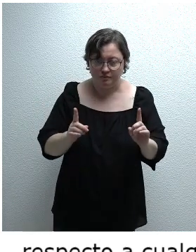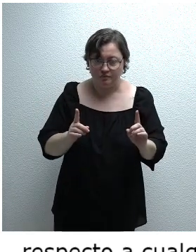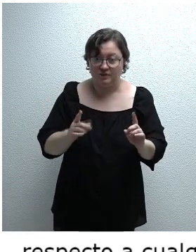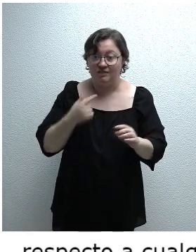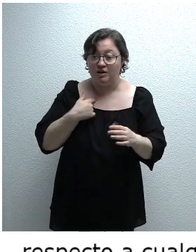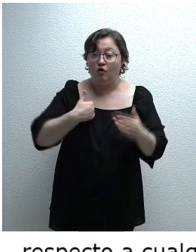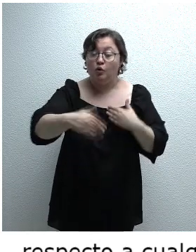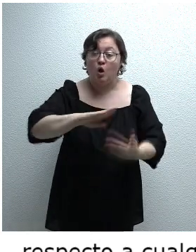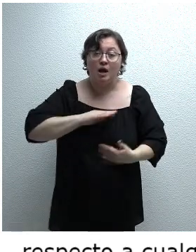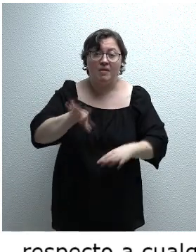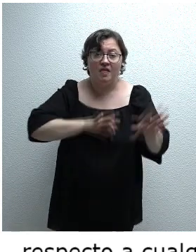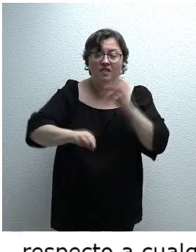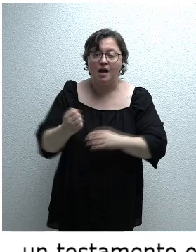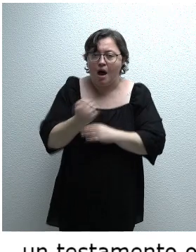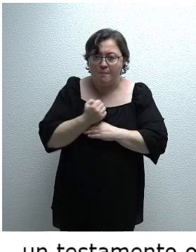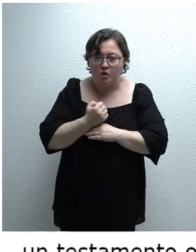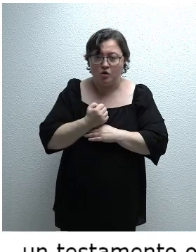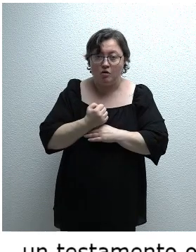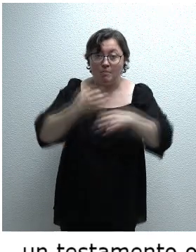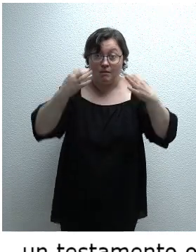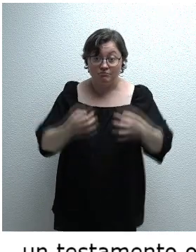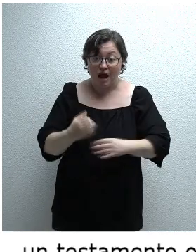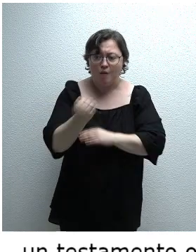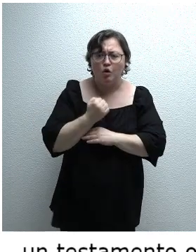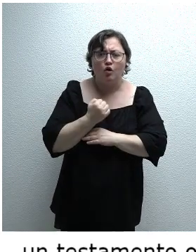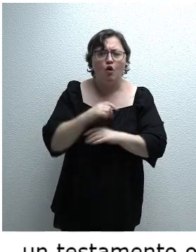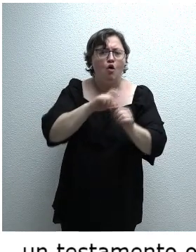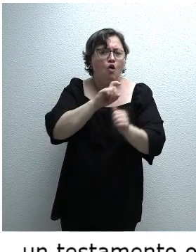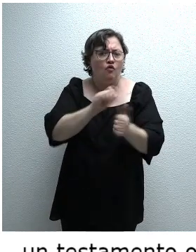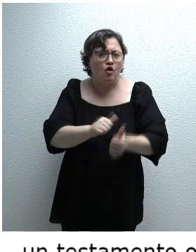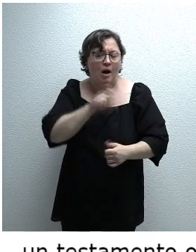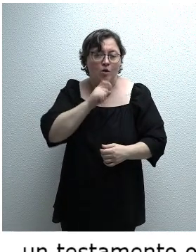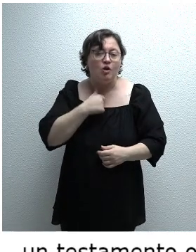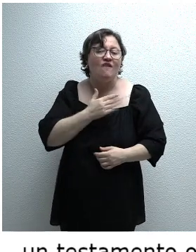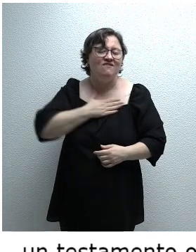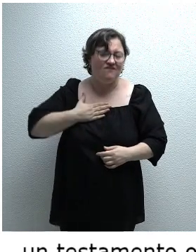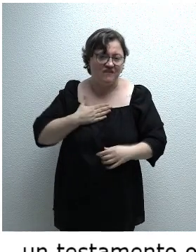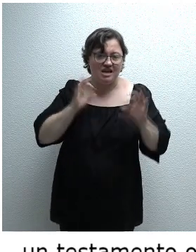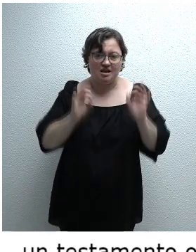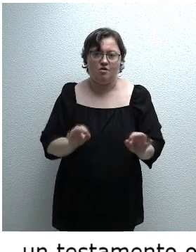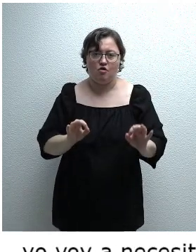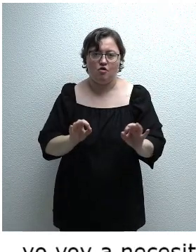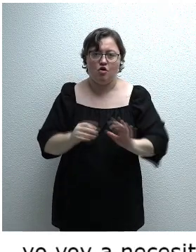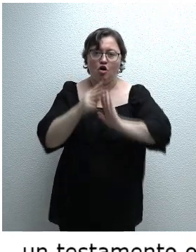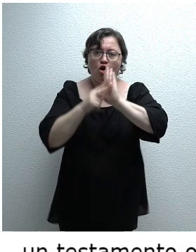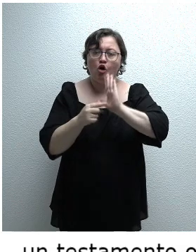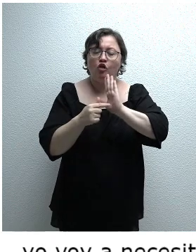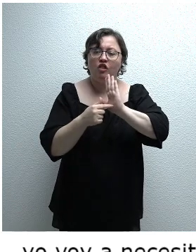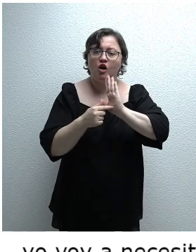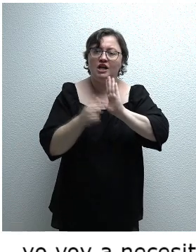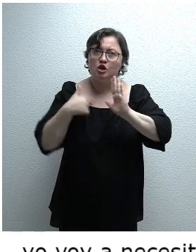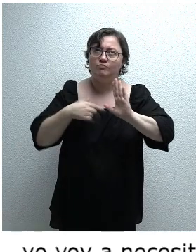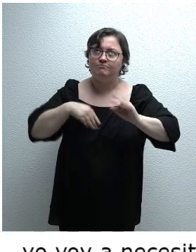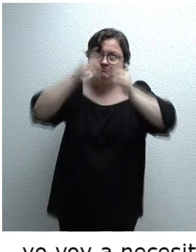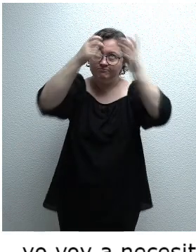ejercicio de mi capacidad jurídica para asegurarme de que ese apoyo se realice con arreglo a las condiciones que son más